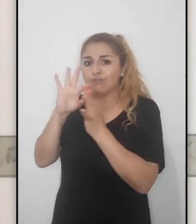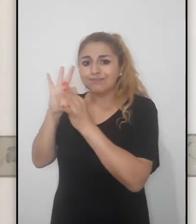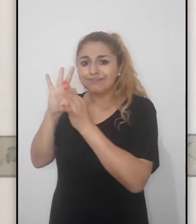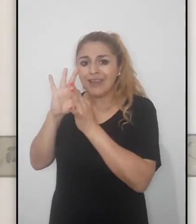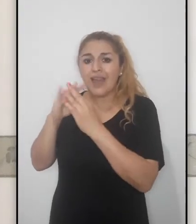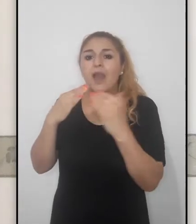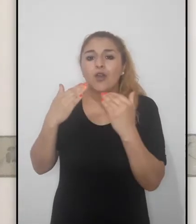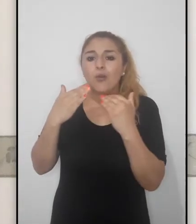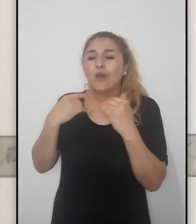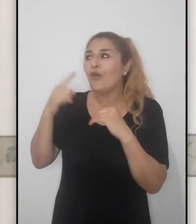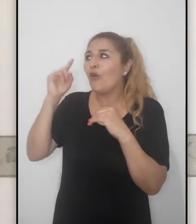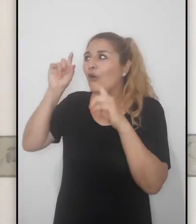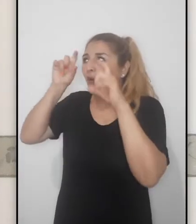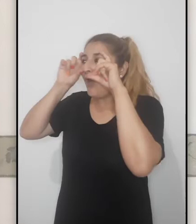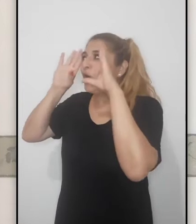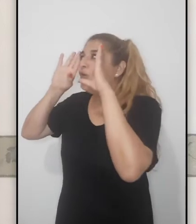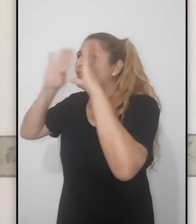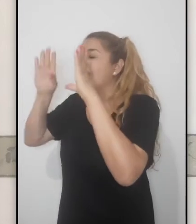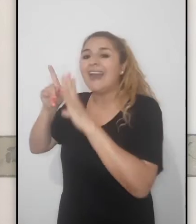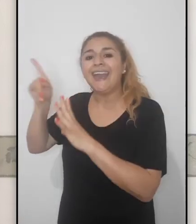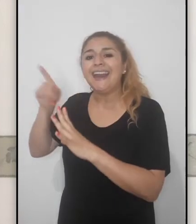si hacemos el bien